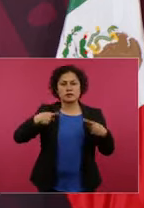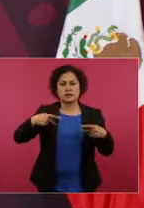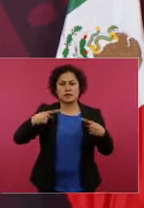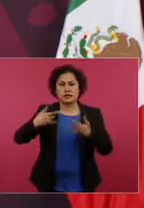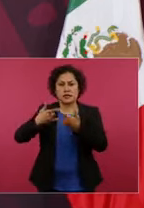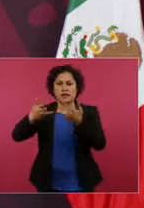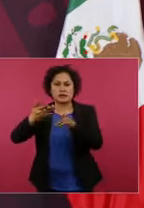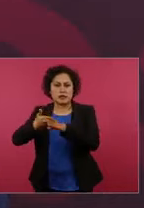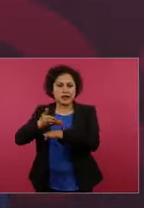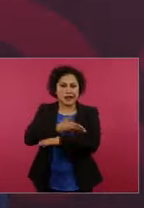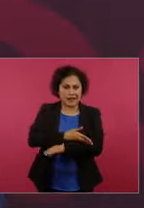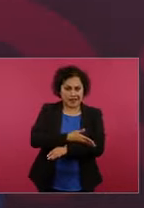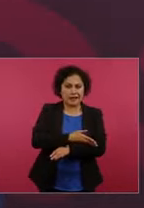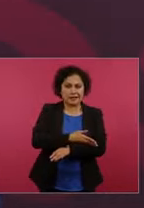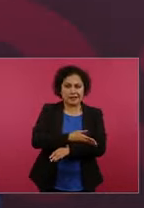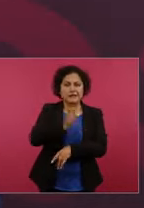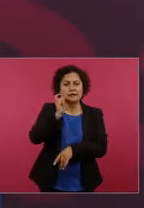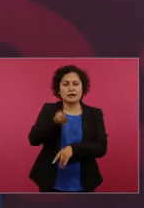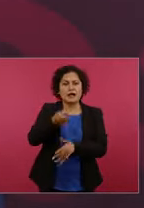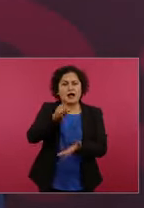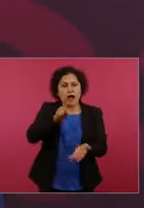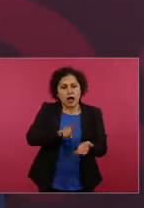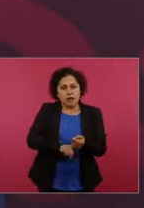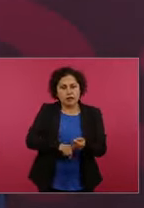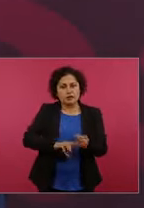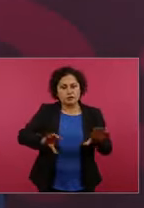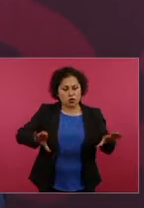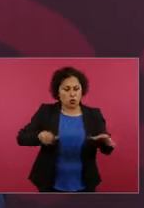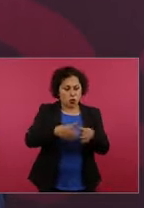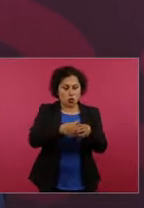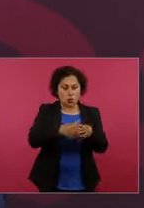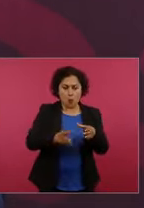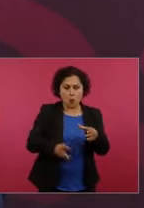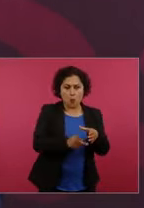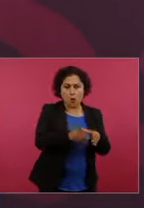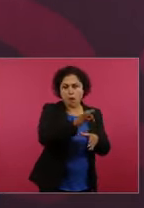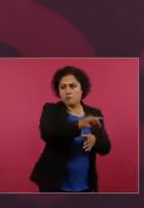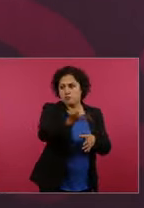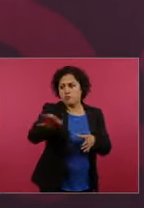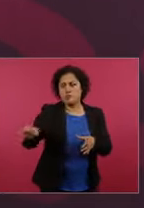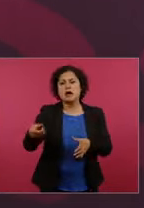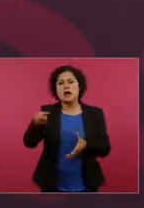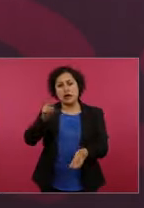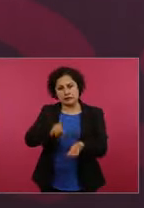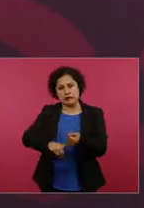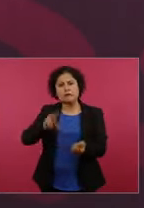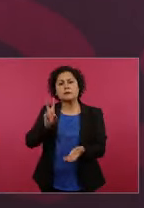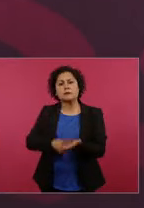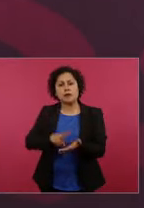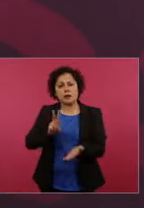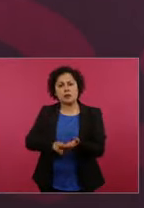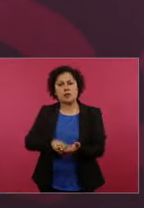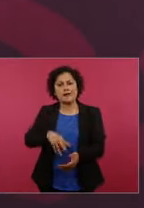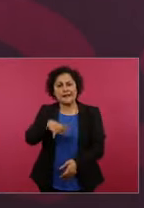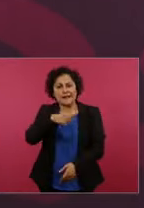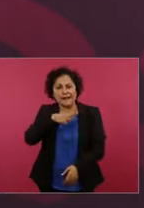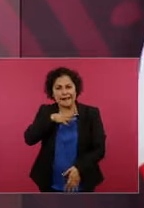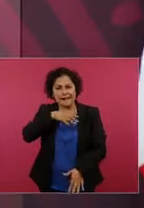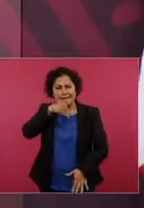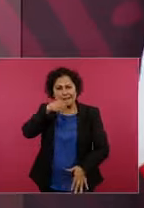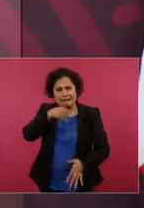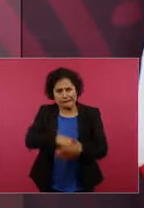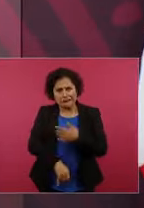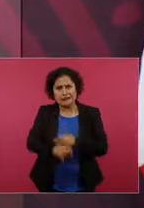los valores que tenían los pueblos, porque eso es lo que